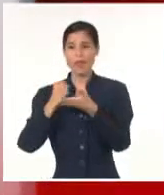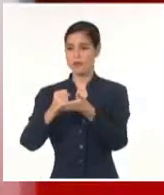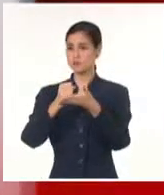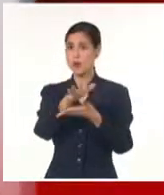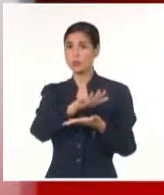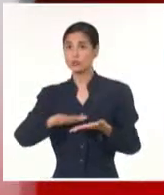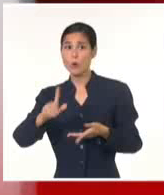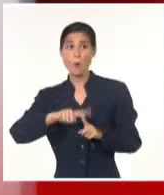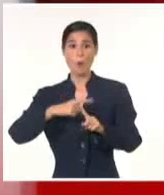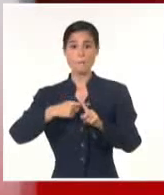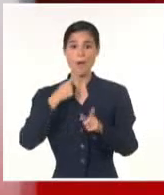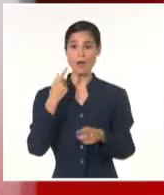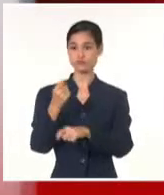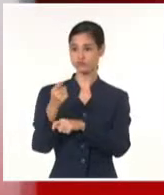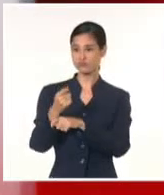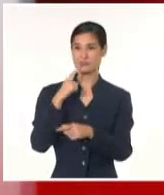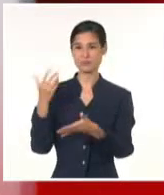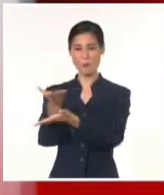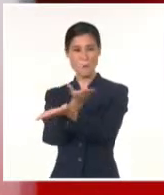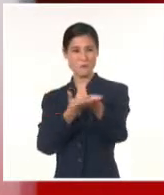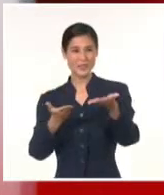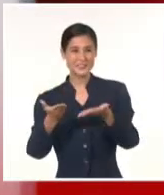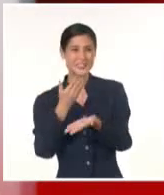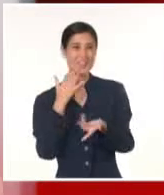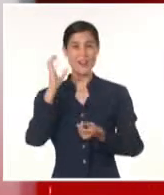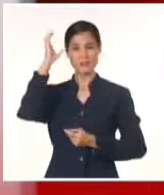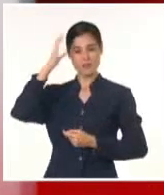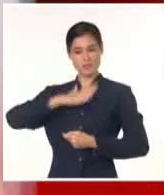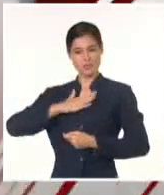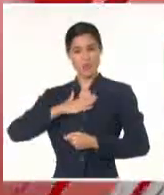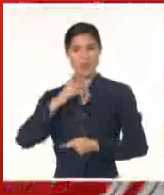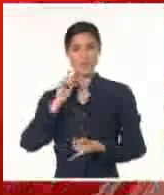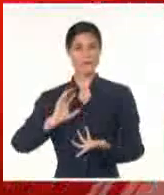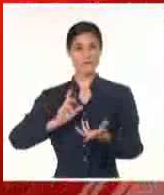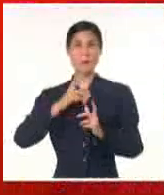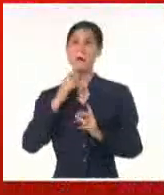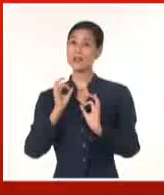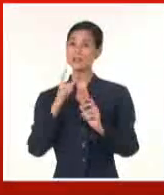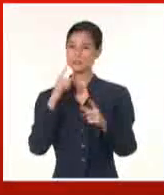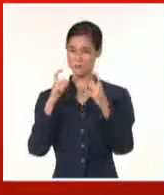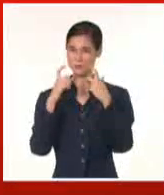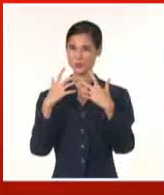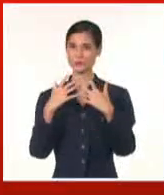compartir ideas y criterios y es importantísimo.